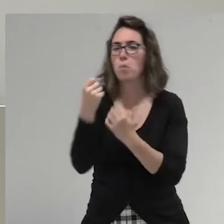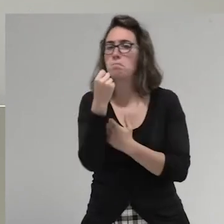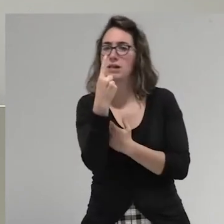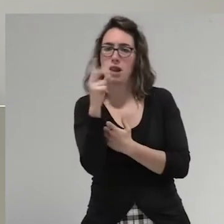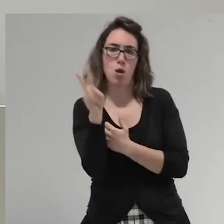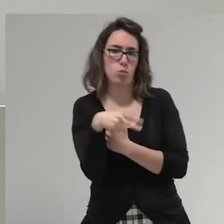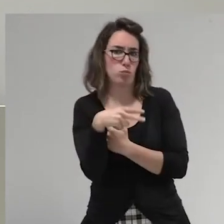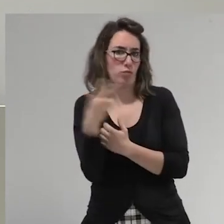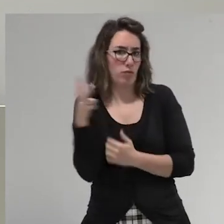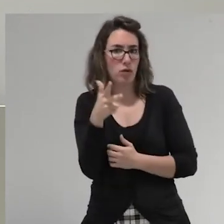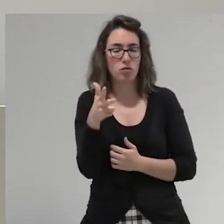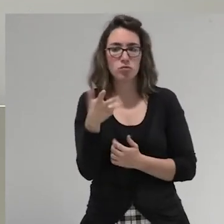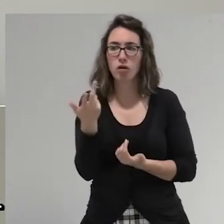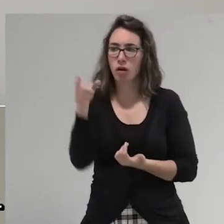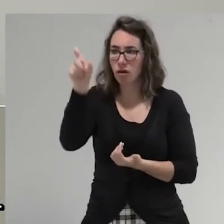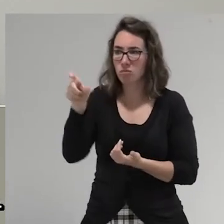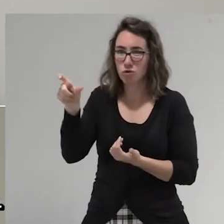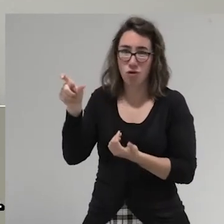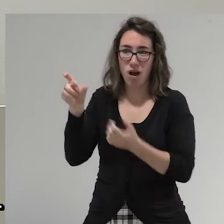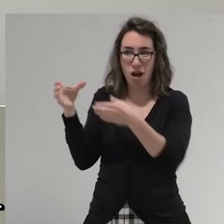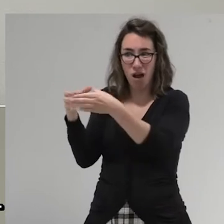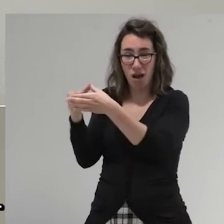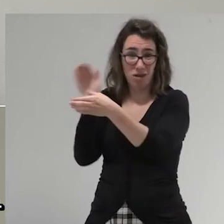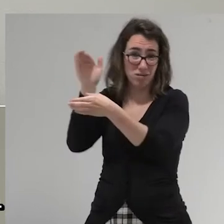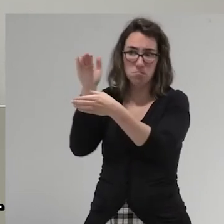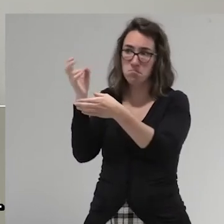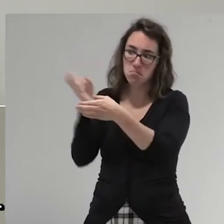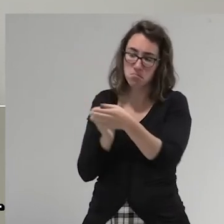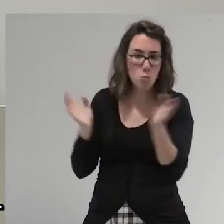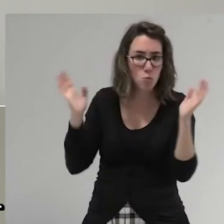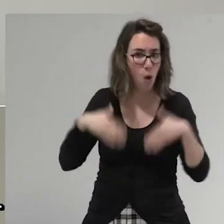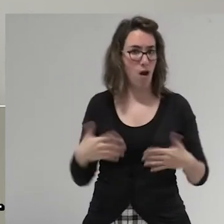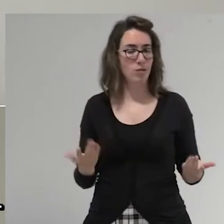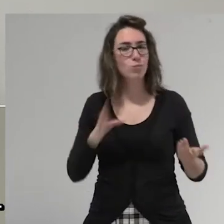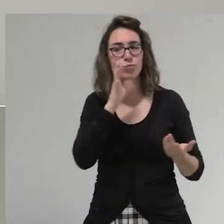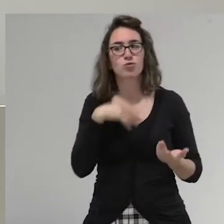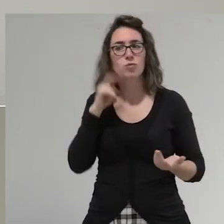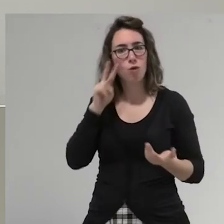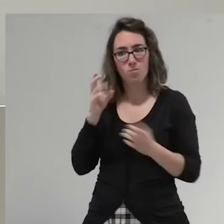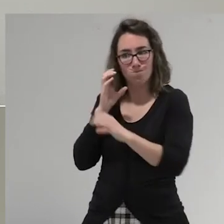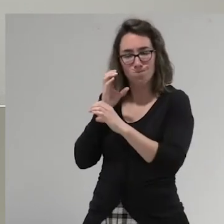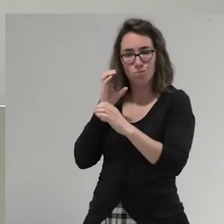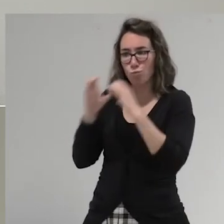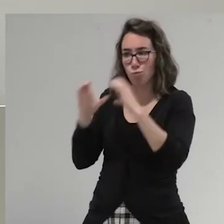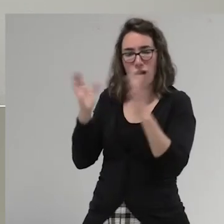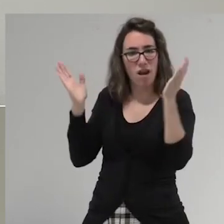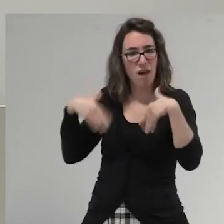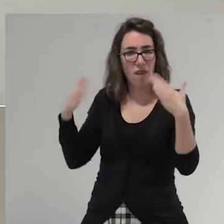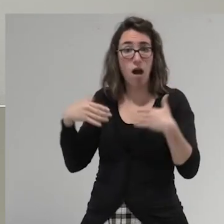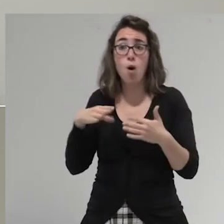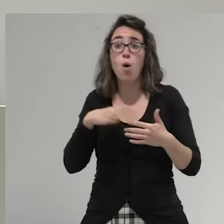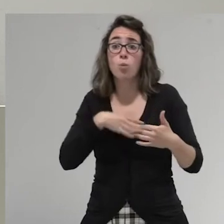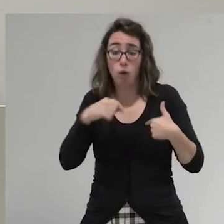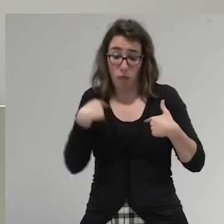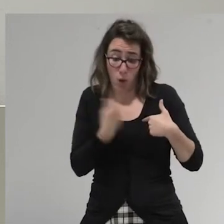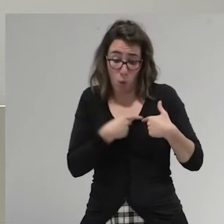pues allá no los vemos. Entonces aquí hay un problema para mí gordísimo de la incomunicación. O es por culpa nuestra que no nos